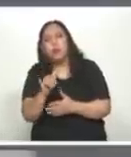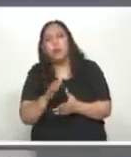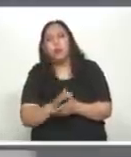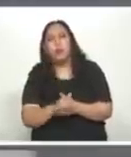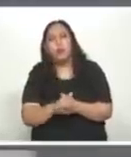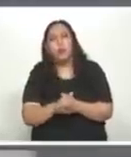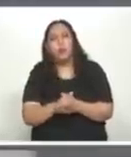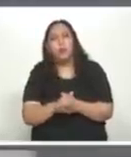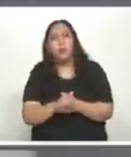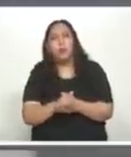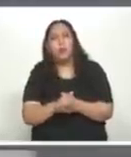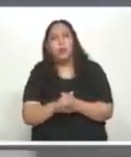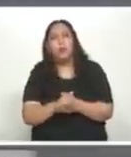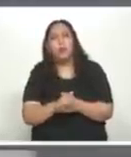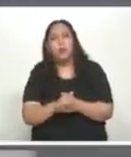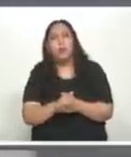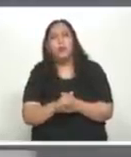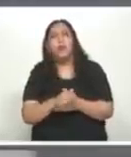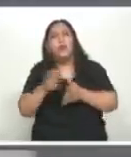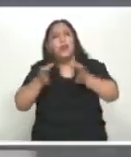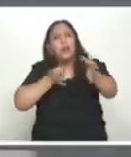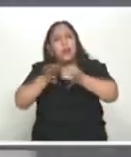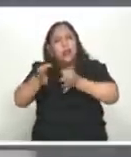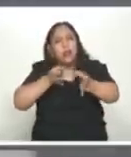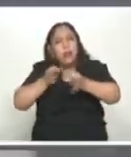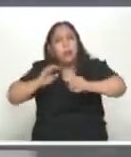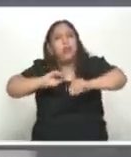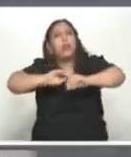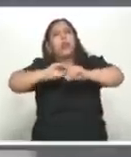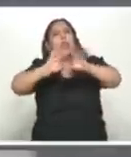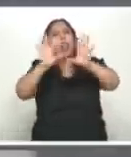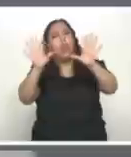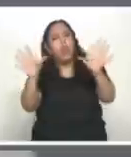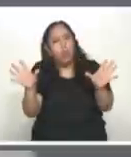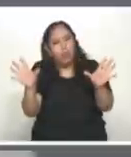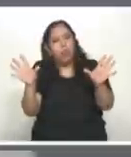como aclarar un poco, profundizar un poco en él.